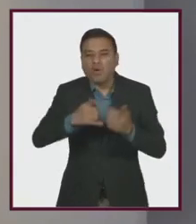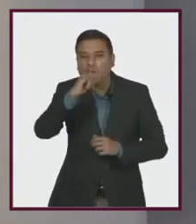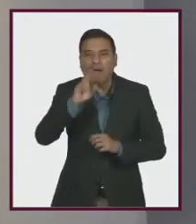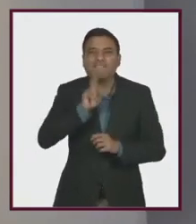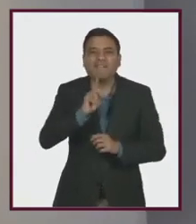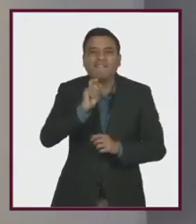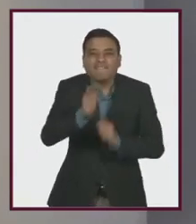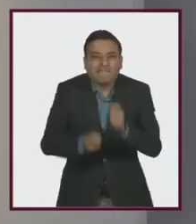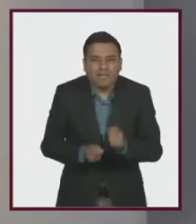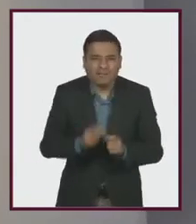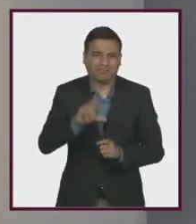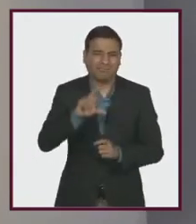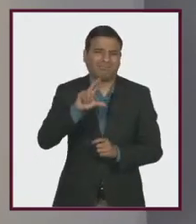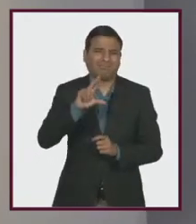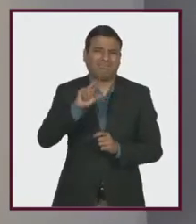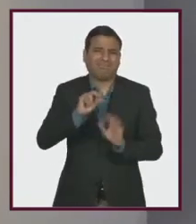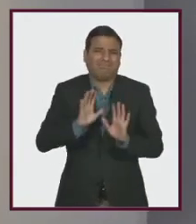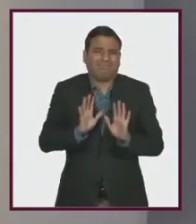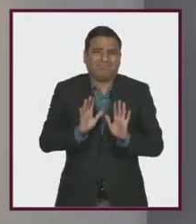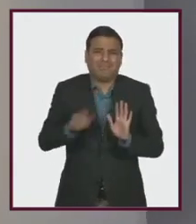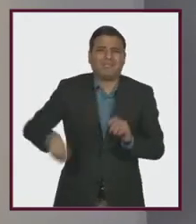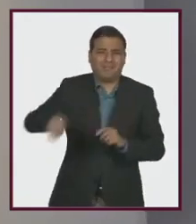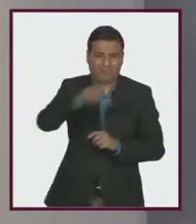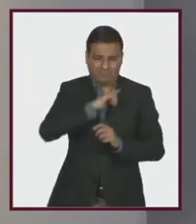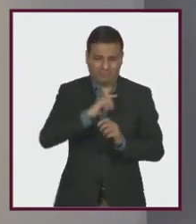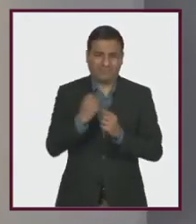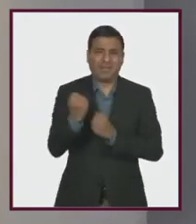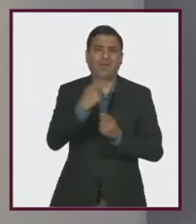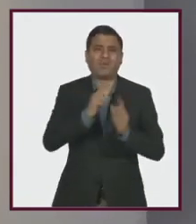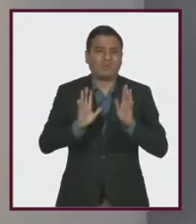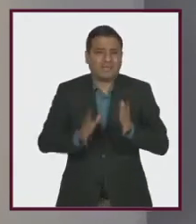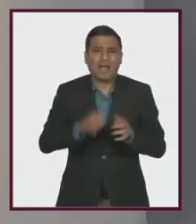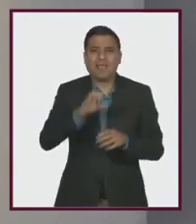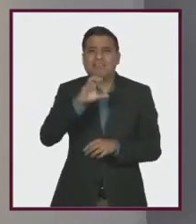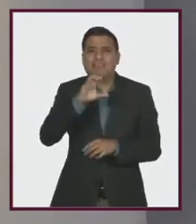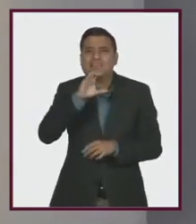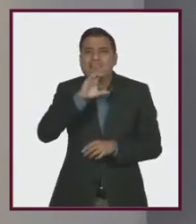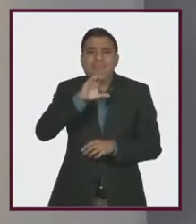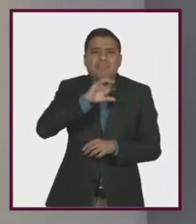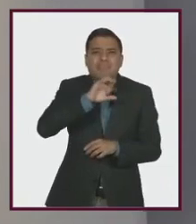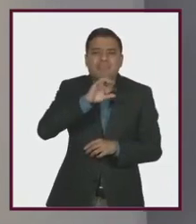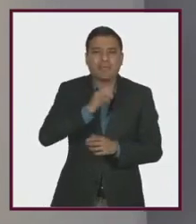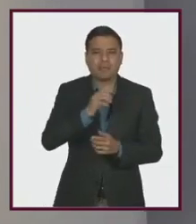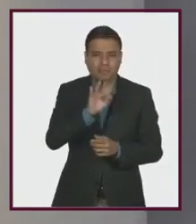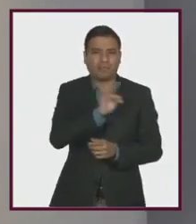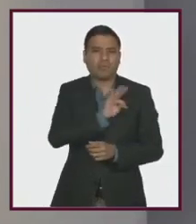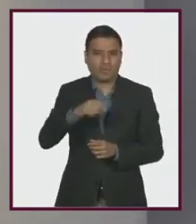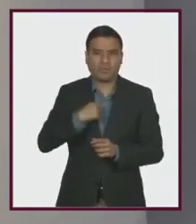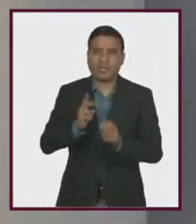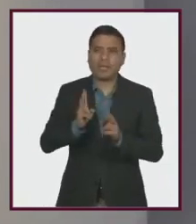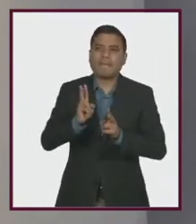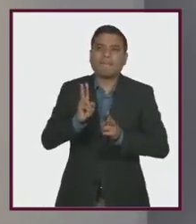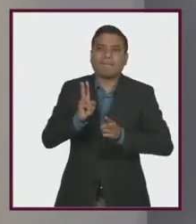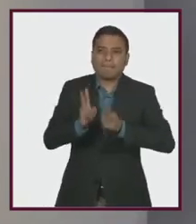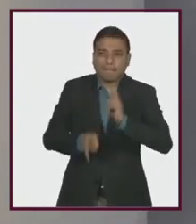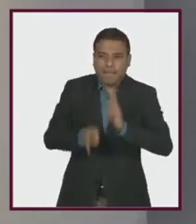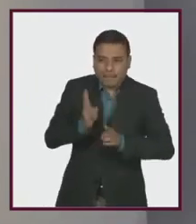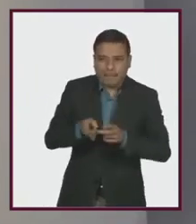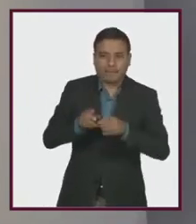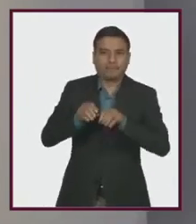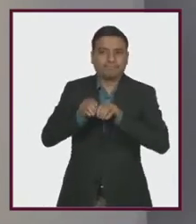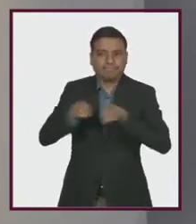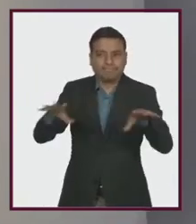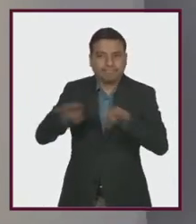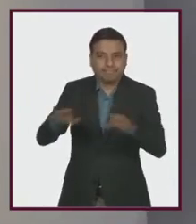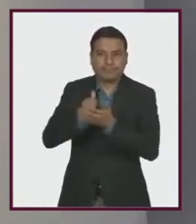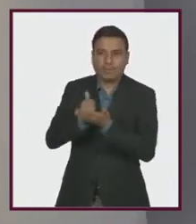la curiosidad algunas veces por el consumo. Hablar de ello puede prevenir reconociendo e informando.